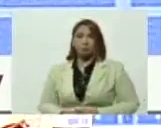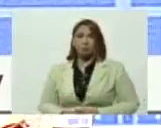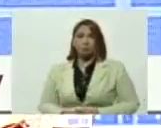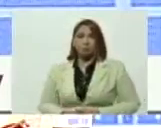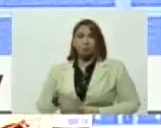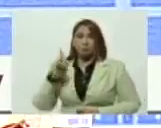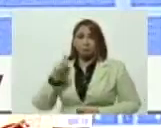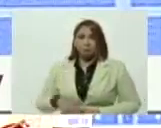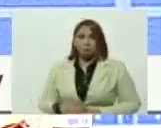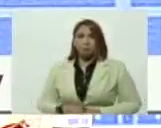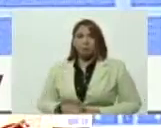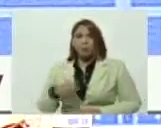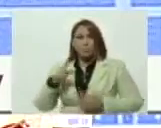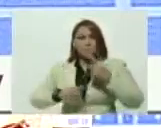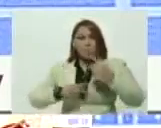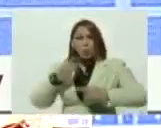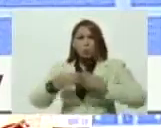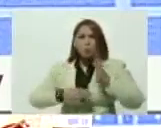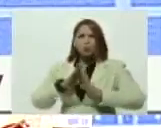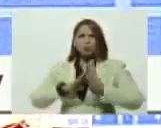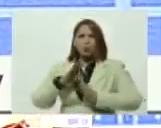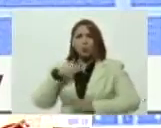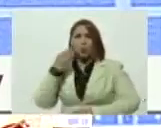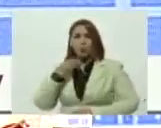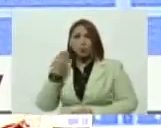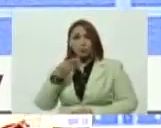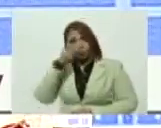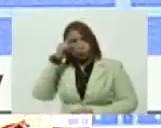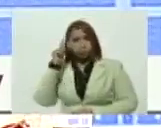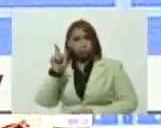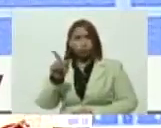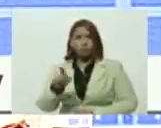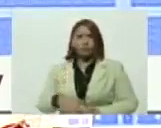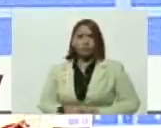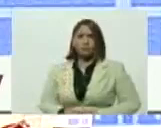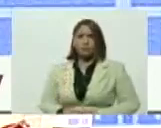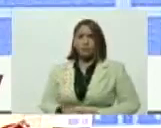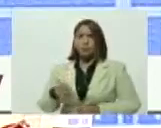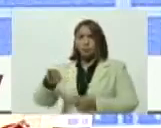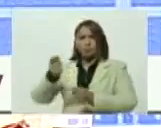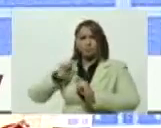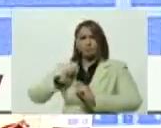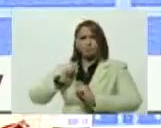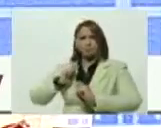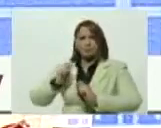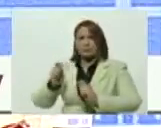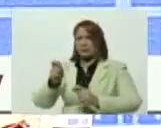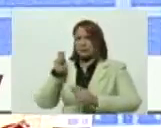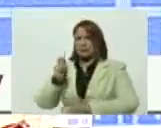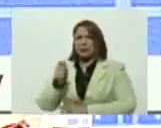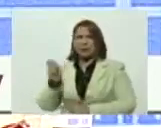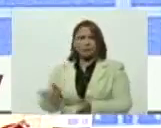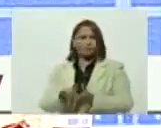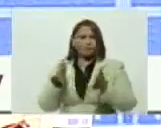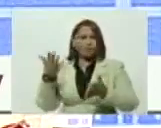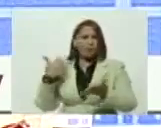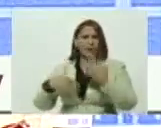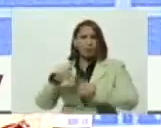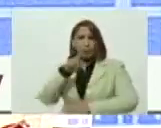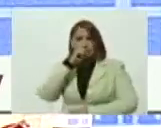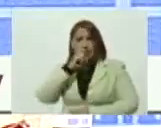también produciendo desde la juventud del Partido Socialista Unido de Venezuela. Usted nos dio una tarea titánica hace un